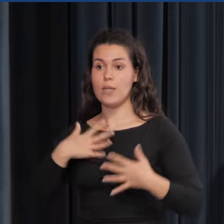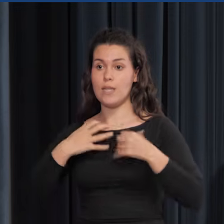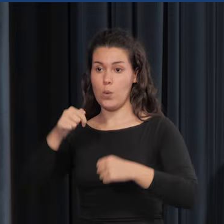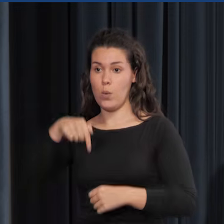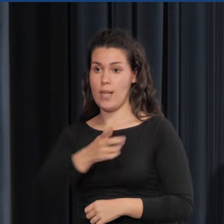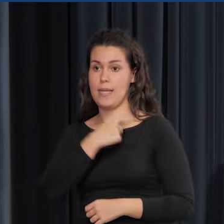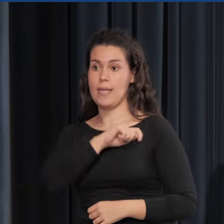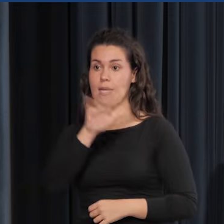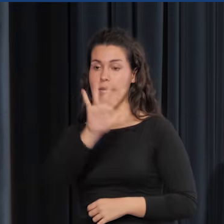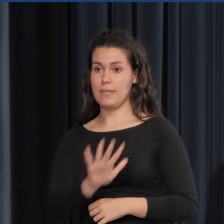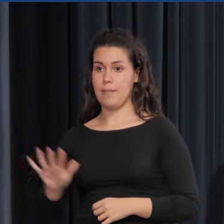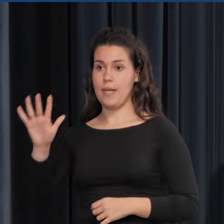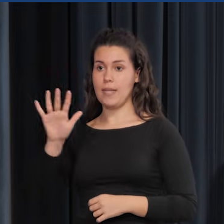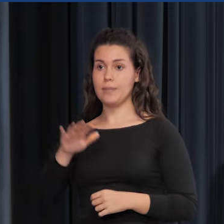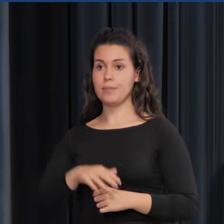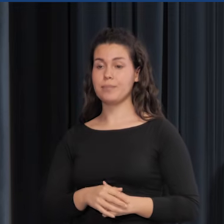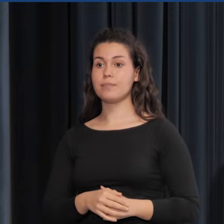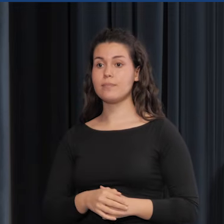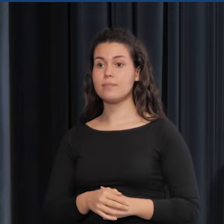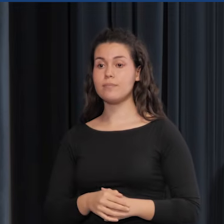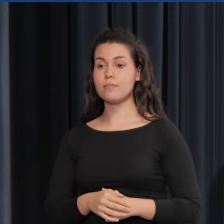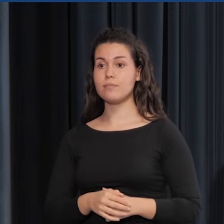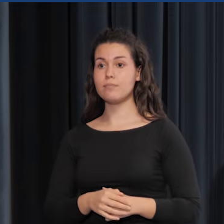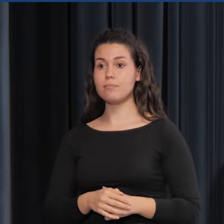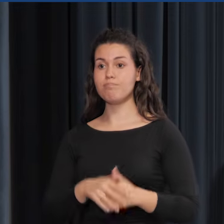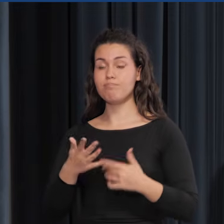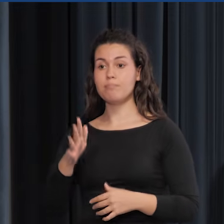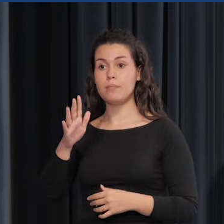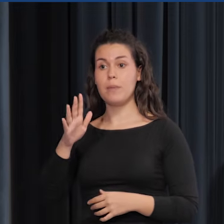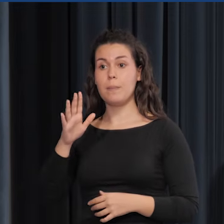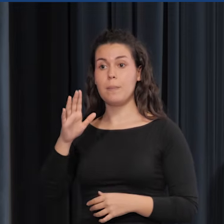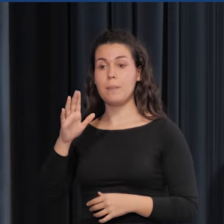España. Y bueno, a colación de esta película,